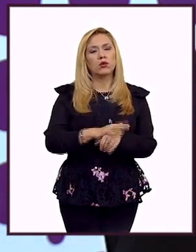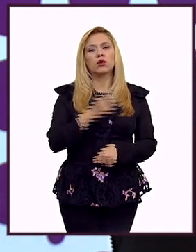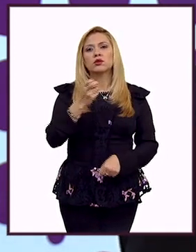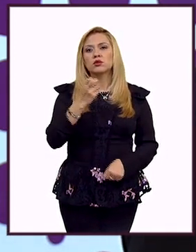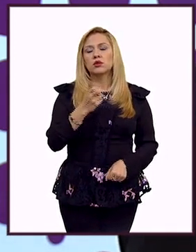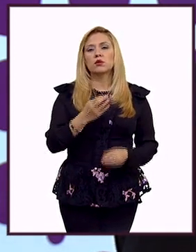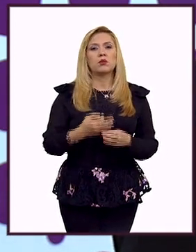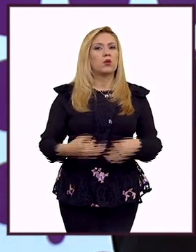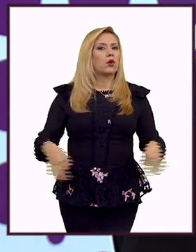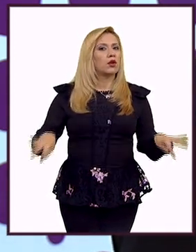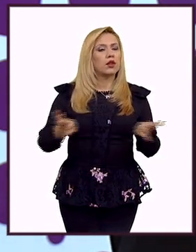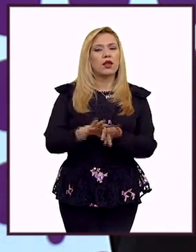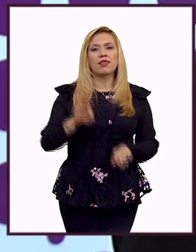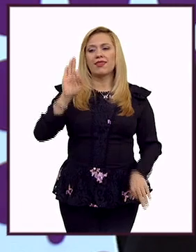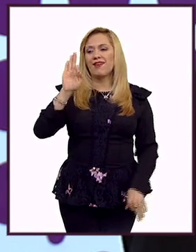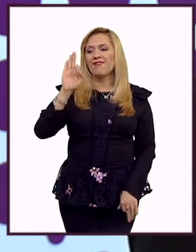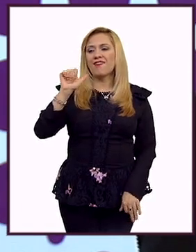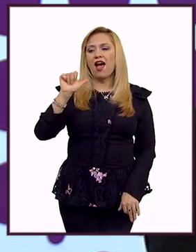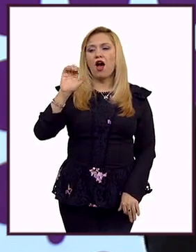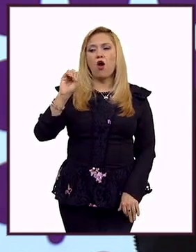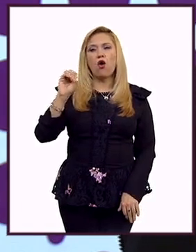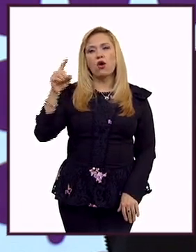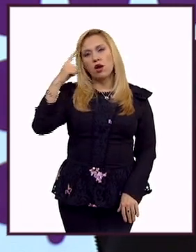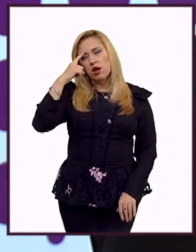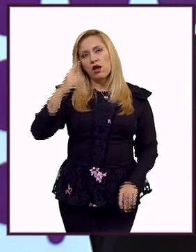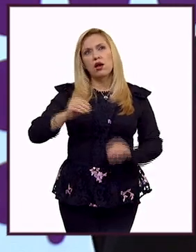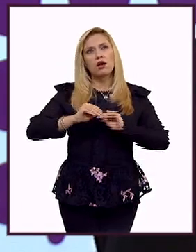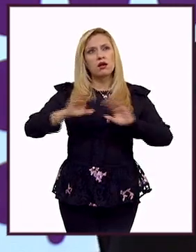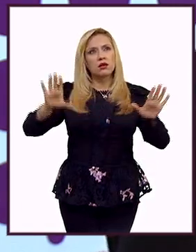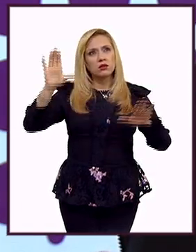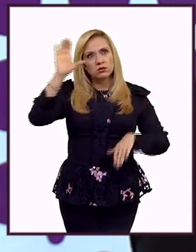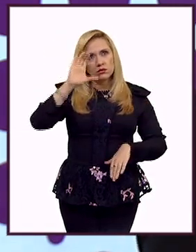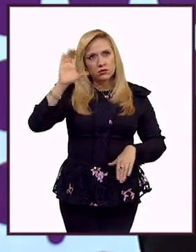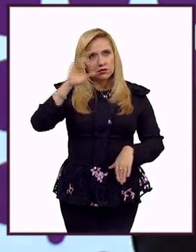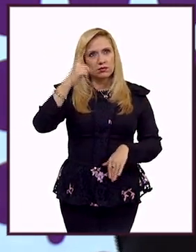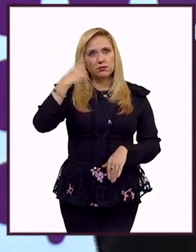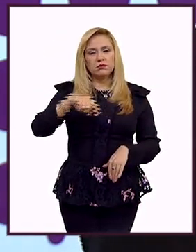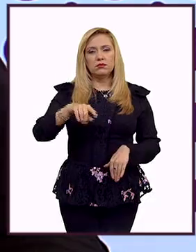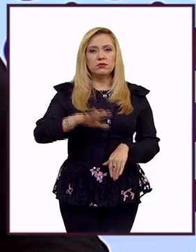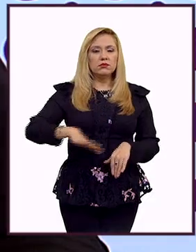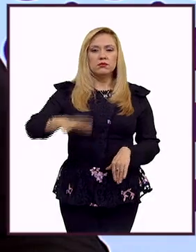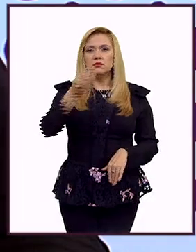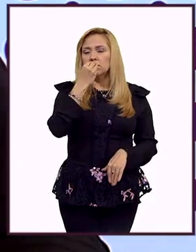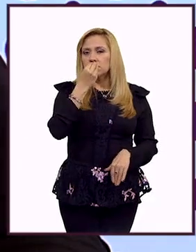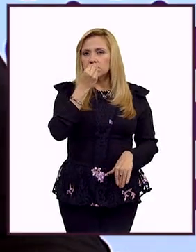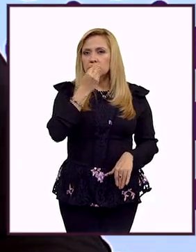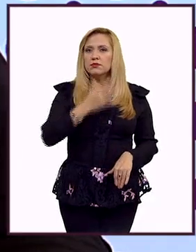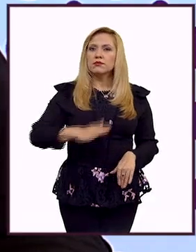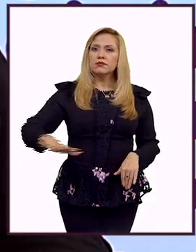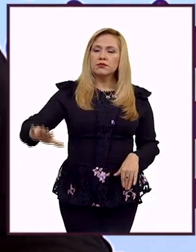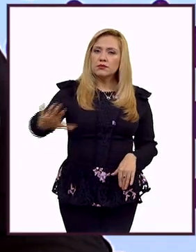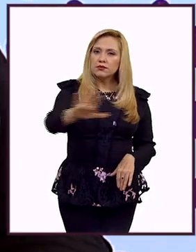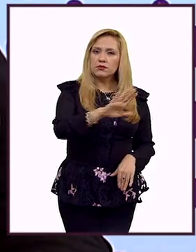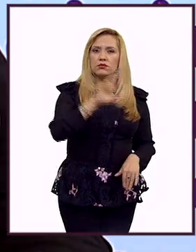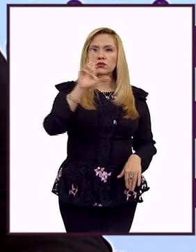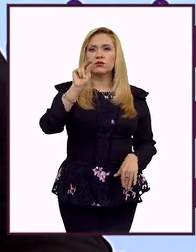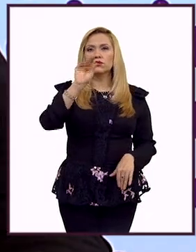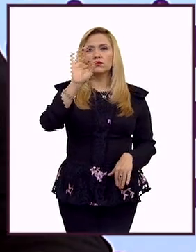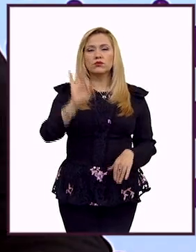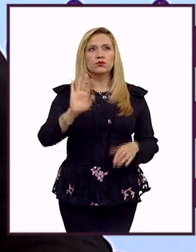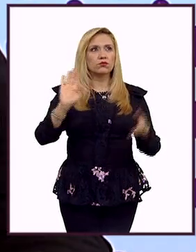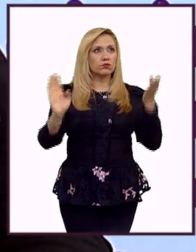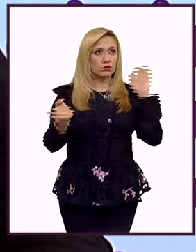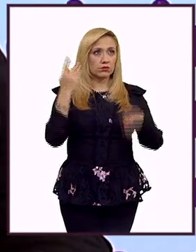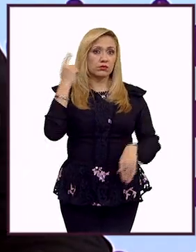ahí tan importante para la FAO promover la pequeña agricultura, que es la que alimenta en casi un 80% a todo el